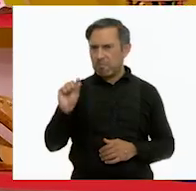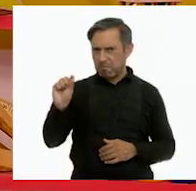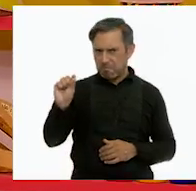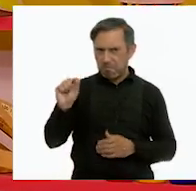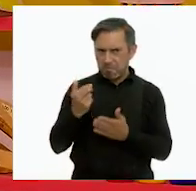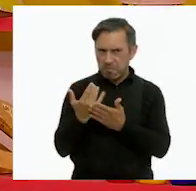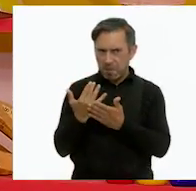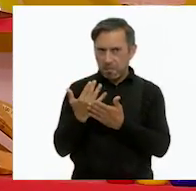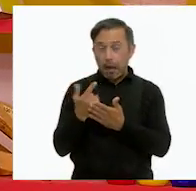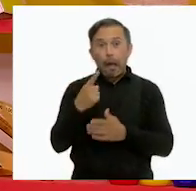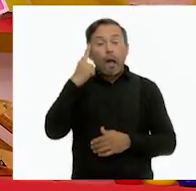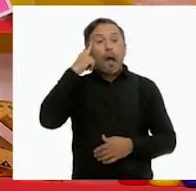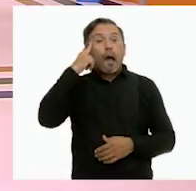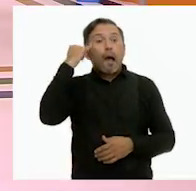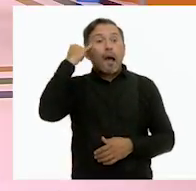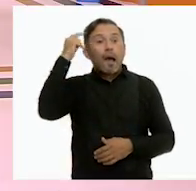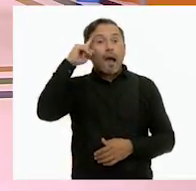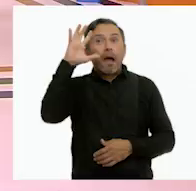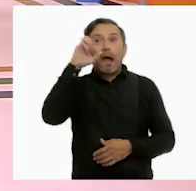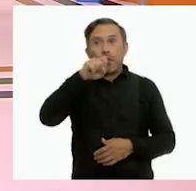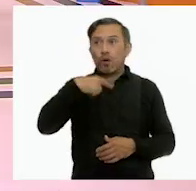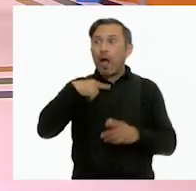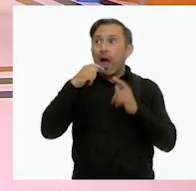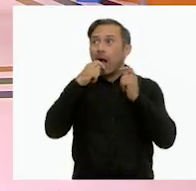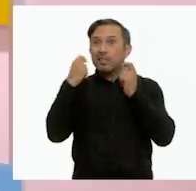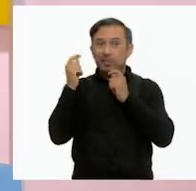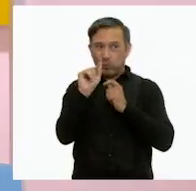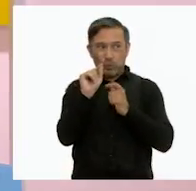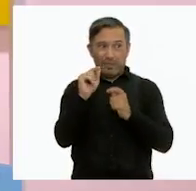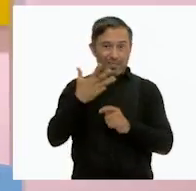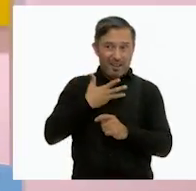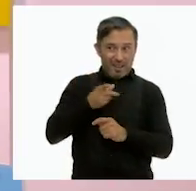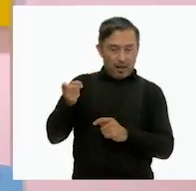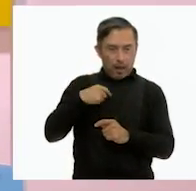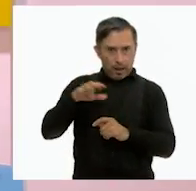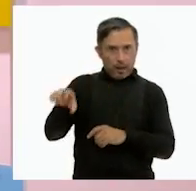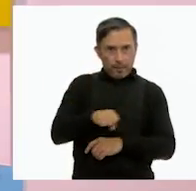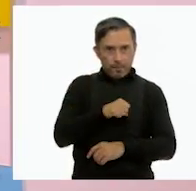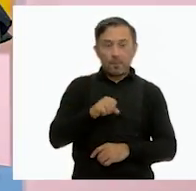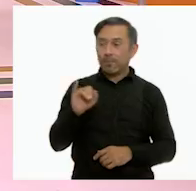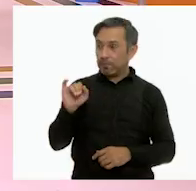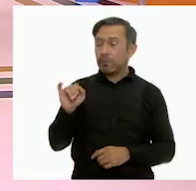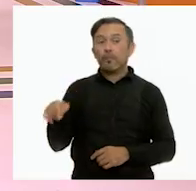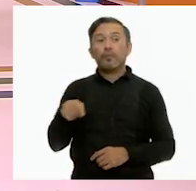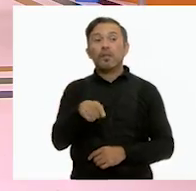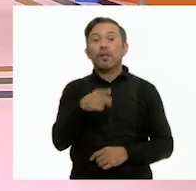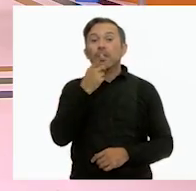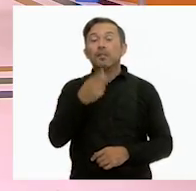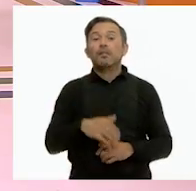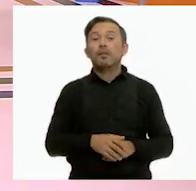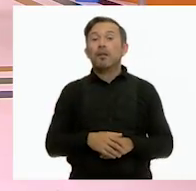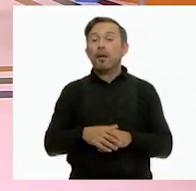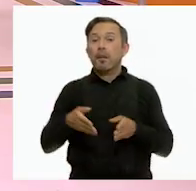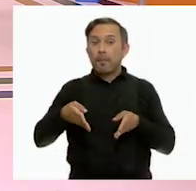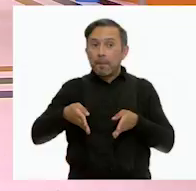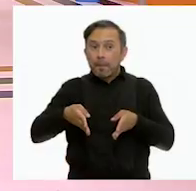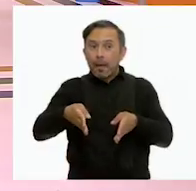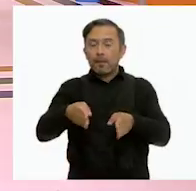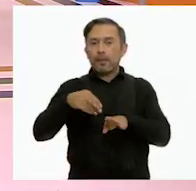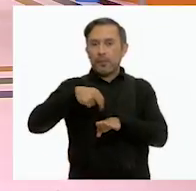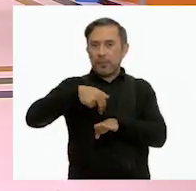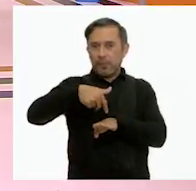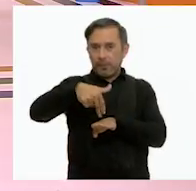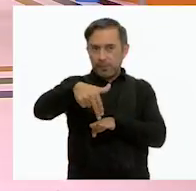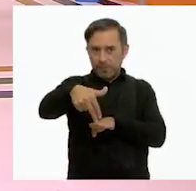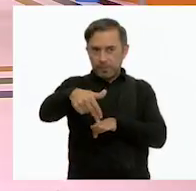Esperemos. Vamos ya sé, voy por una cinta, está acá. Sí. Bien, esta es camino sobre la banqueta. La cinta.